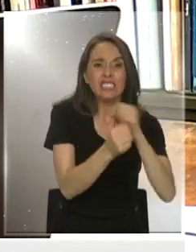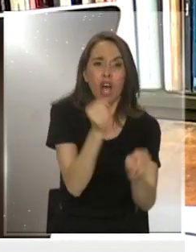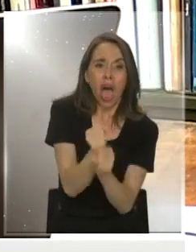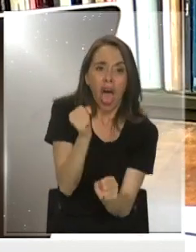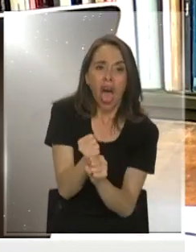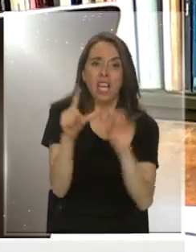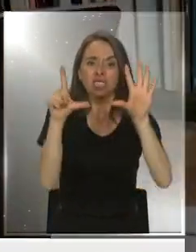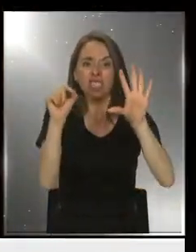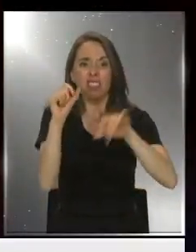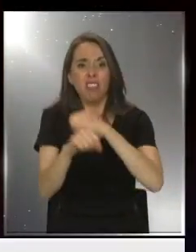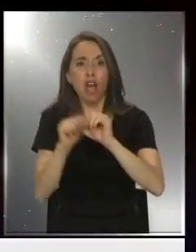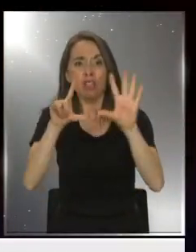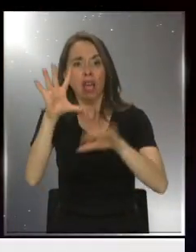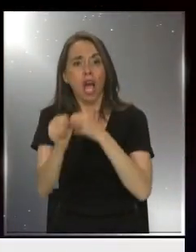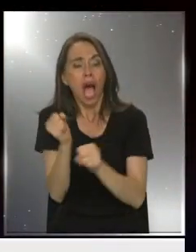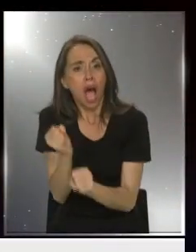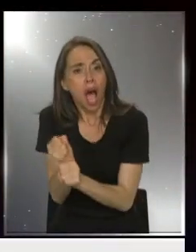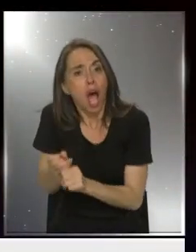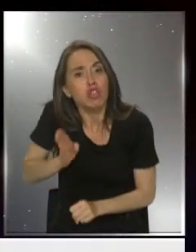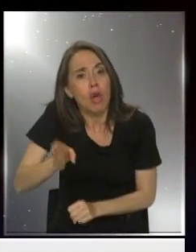años y eso es gravísimo.